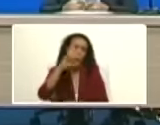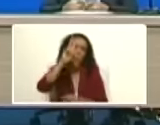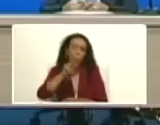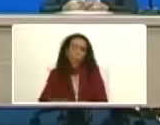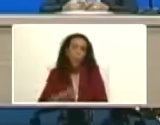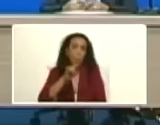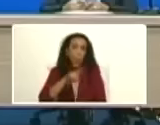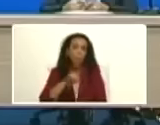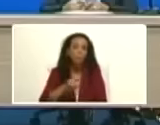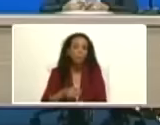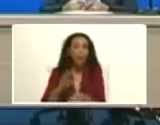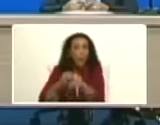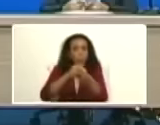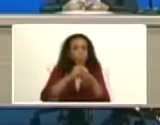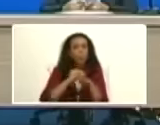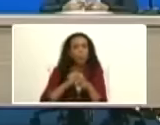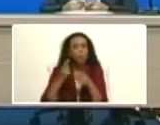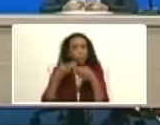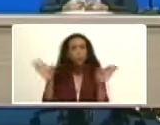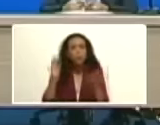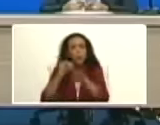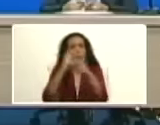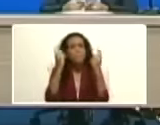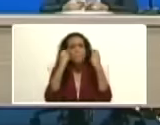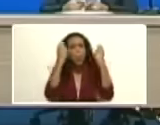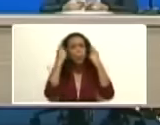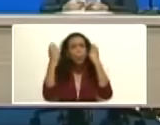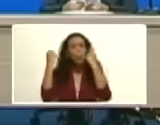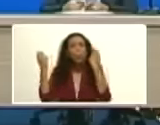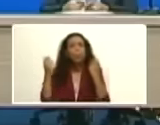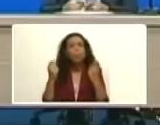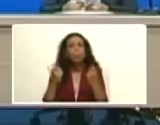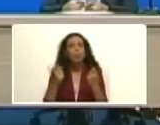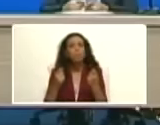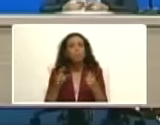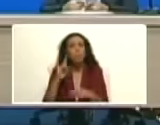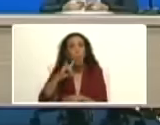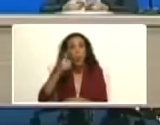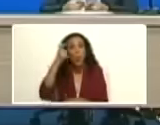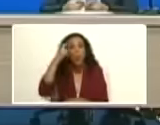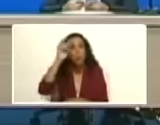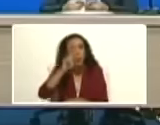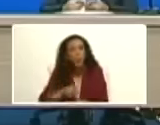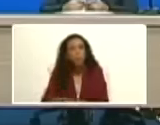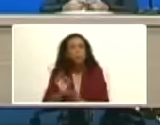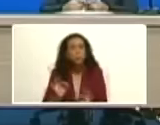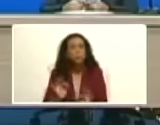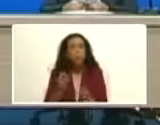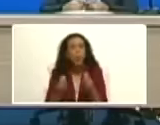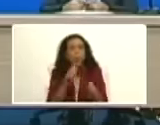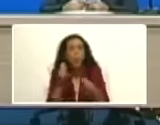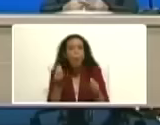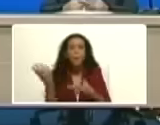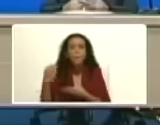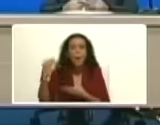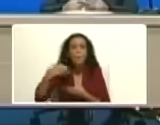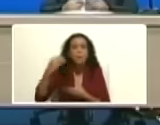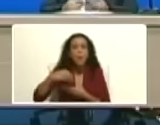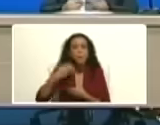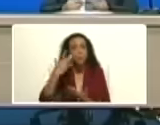Y que puedan anunciar, deberíamos abrir anuncios publicitarios en el programa, para que ustedes vean cómo se le incrementan las